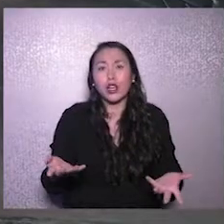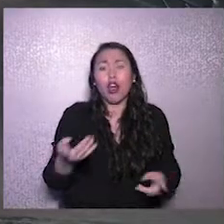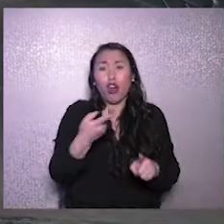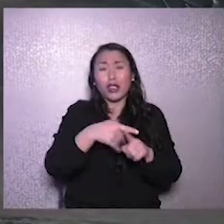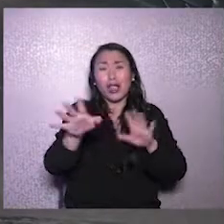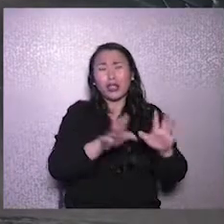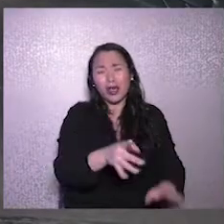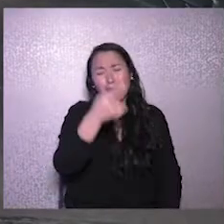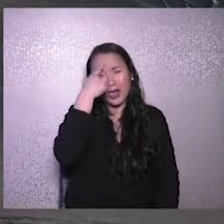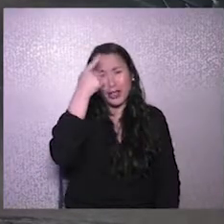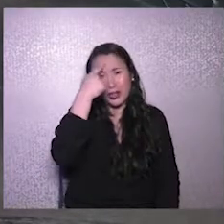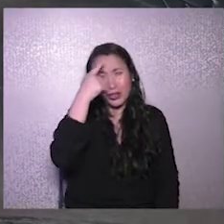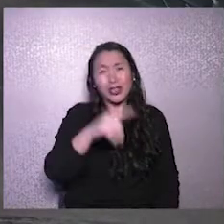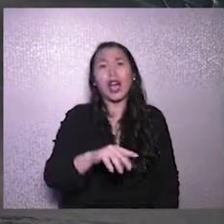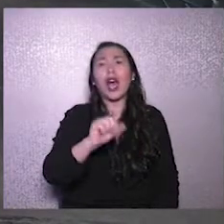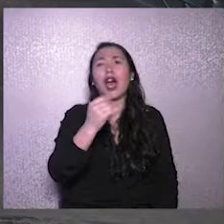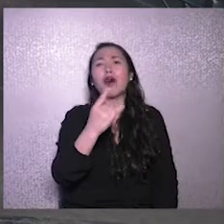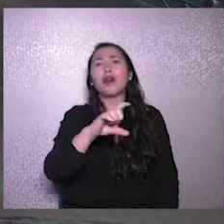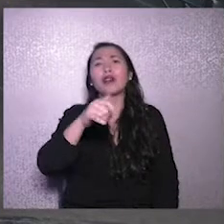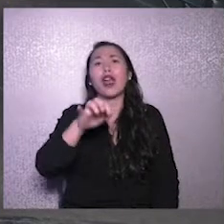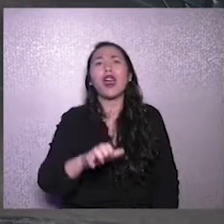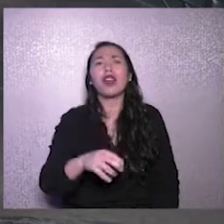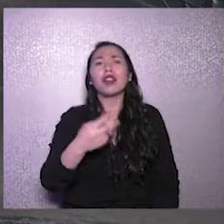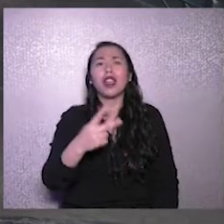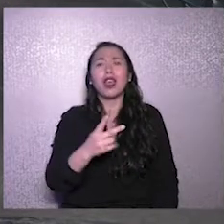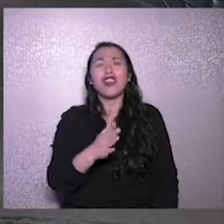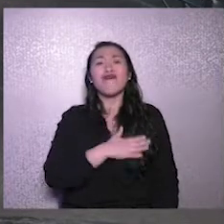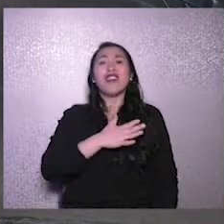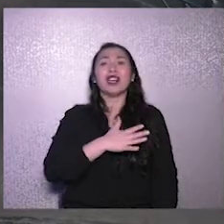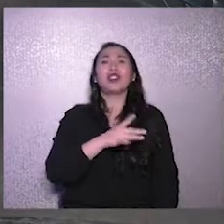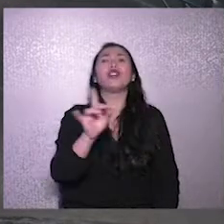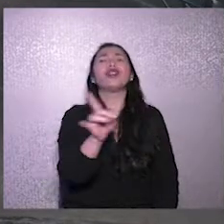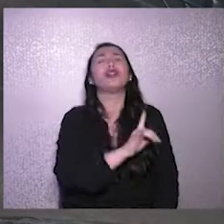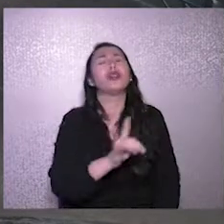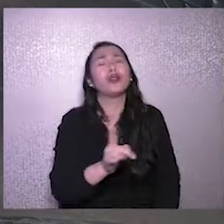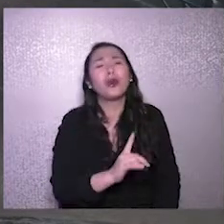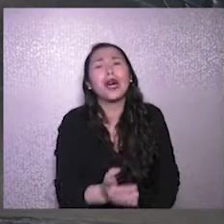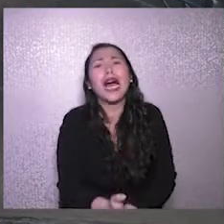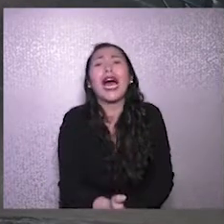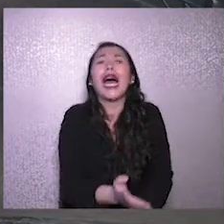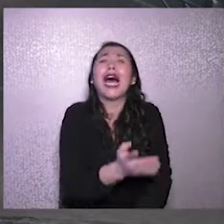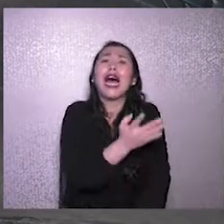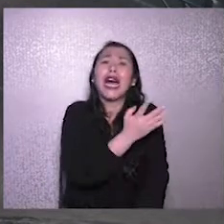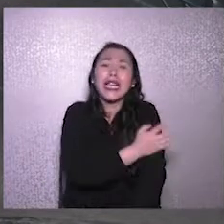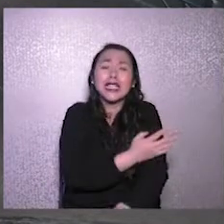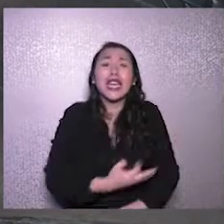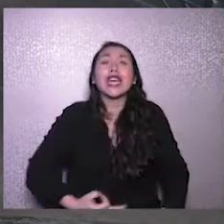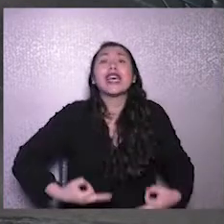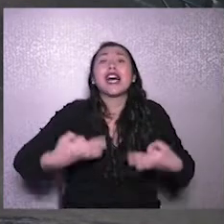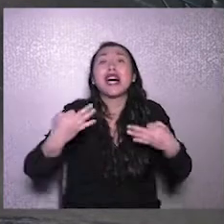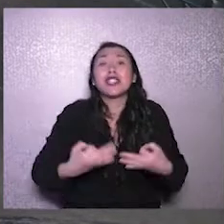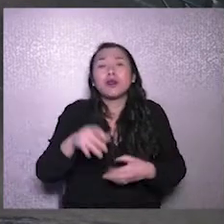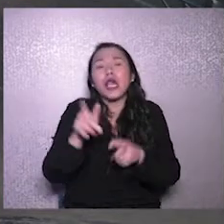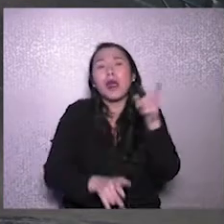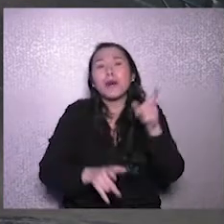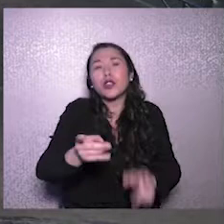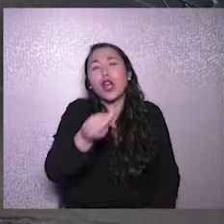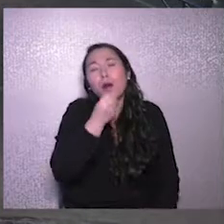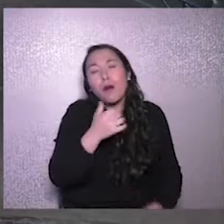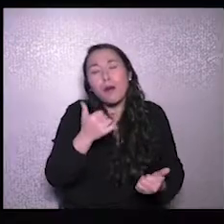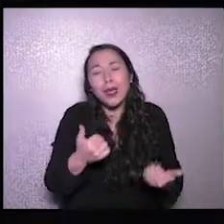que hacer un auge de infarto. Haga un auge antes, pues. Asegúrese que la gente coma bien, que